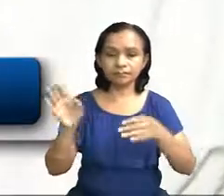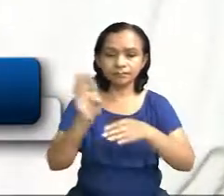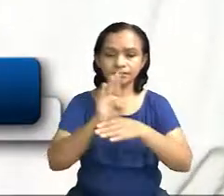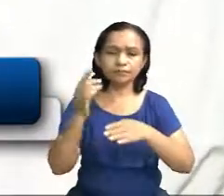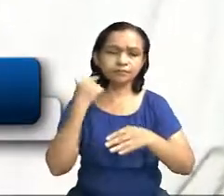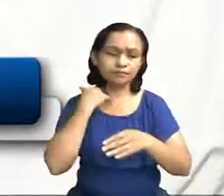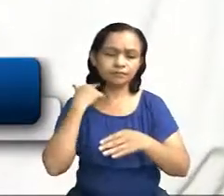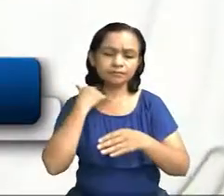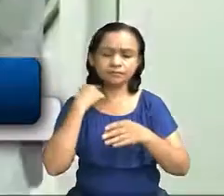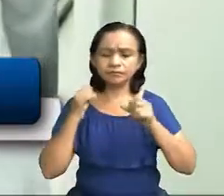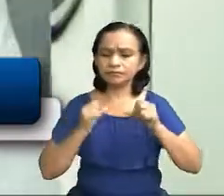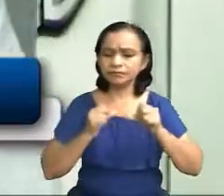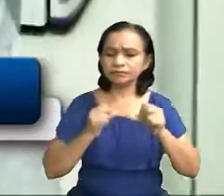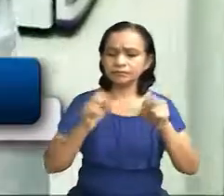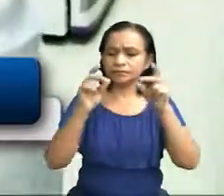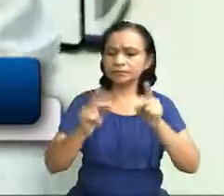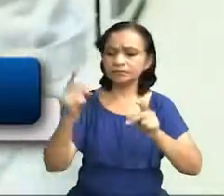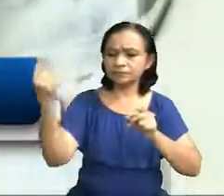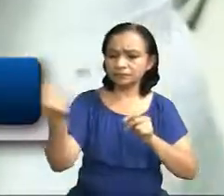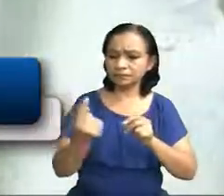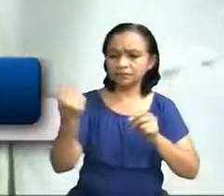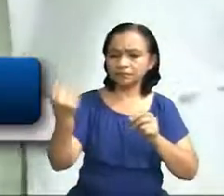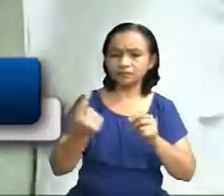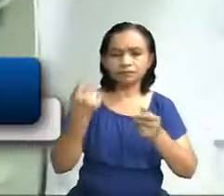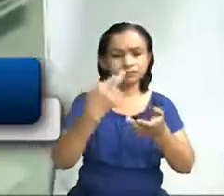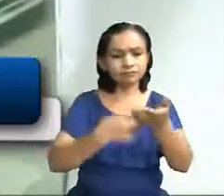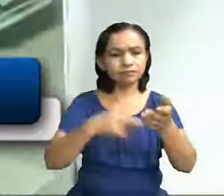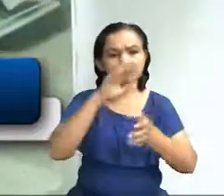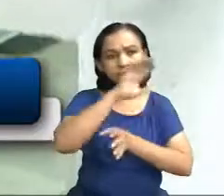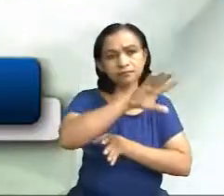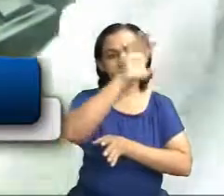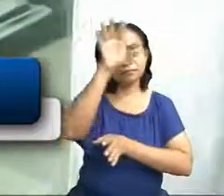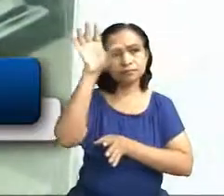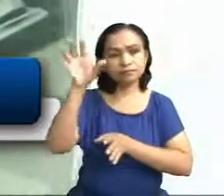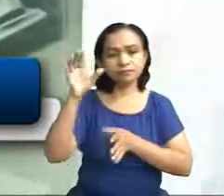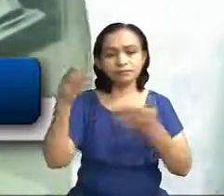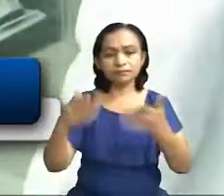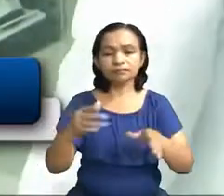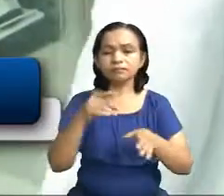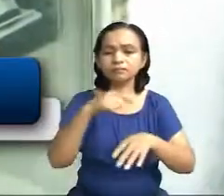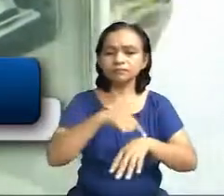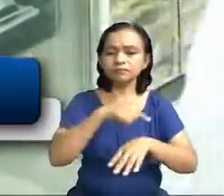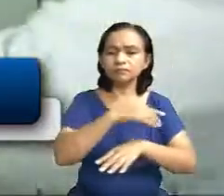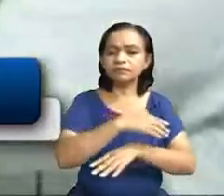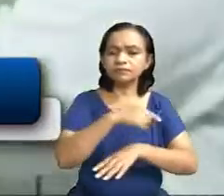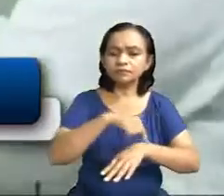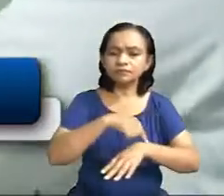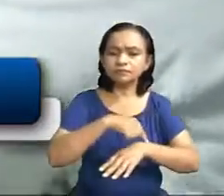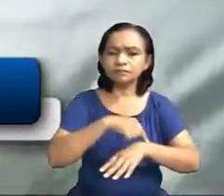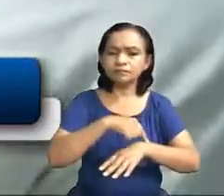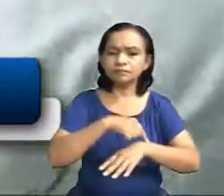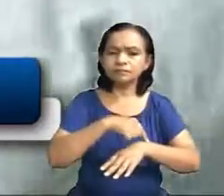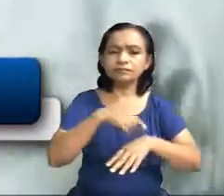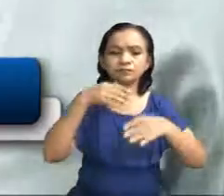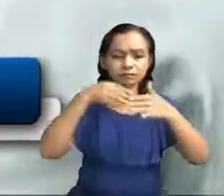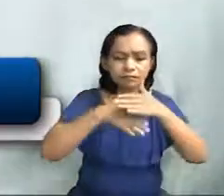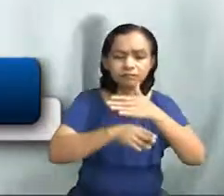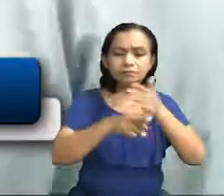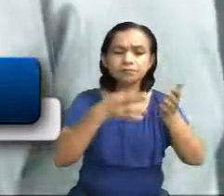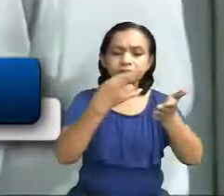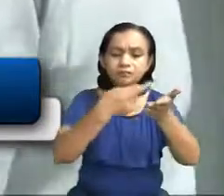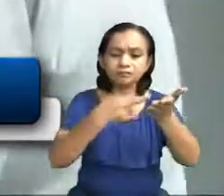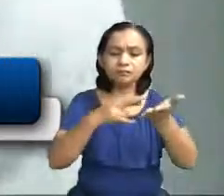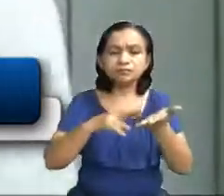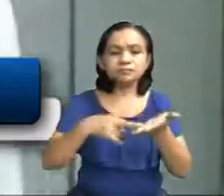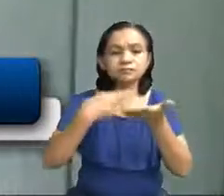están permanentes, está permanente, y también en los departamentos, lo que ya mencioné. ¿De qué hora a qué hora, por ejemplo, los amigos televidentes pueden llegar aquí a